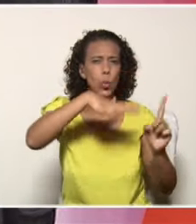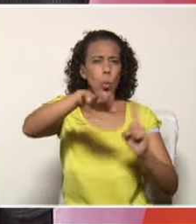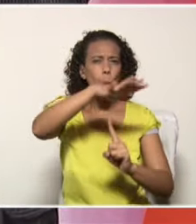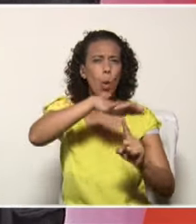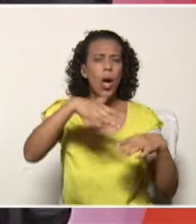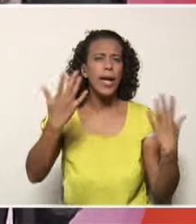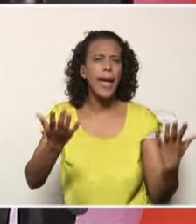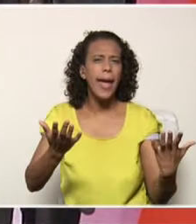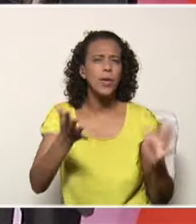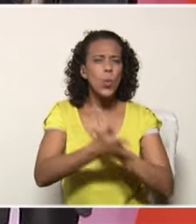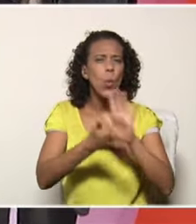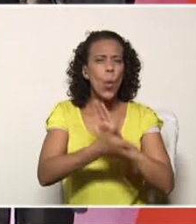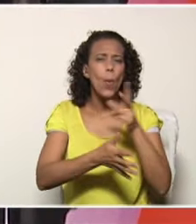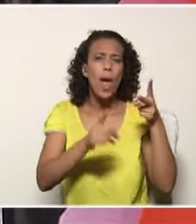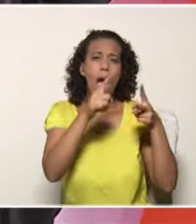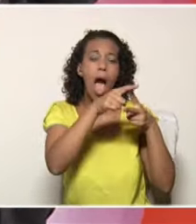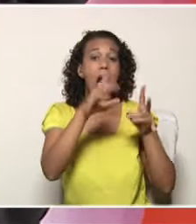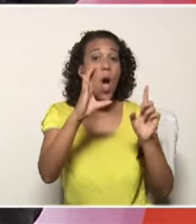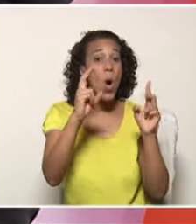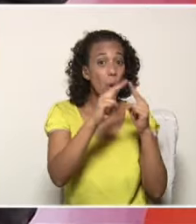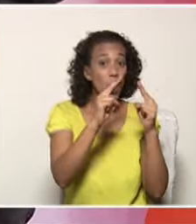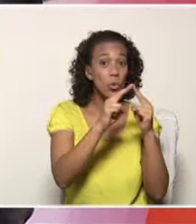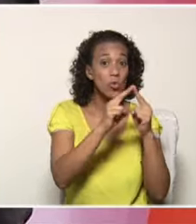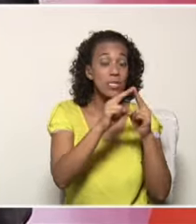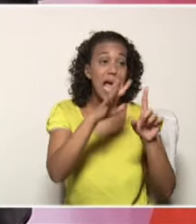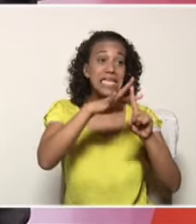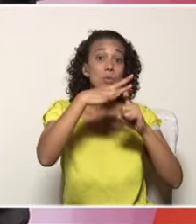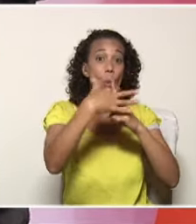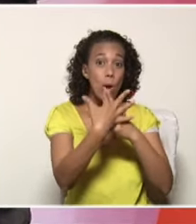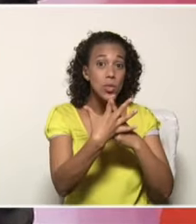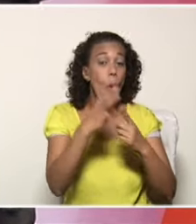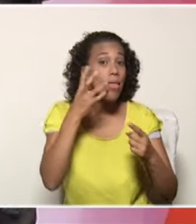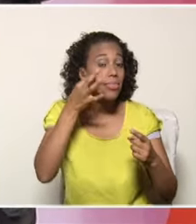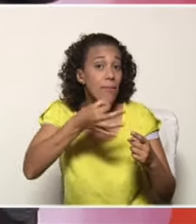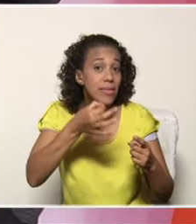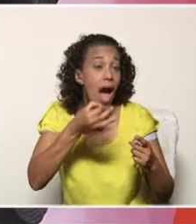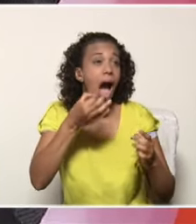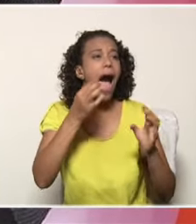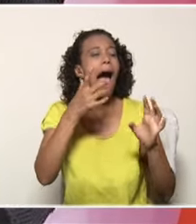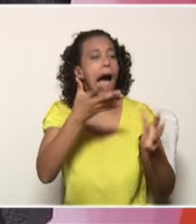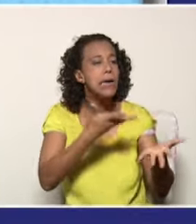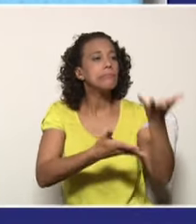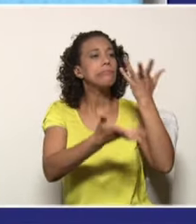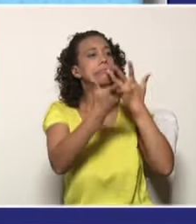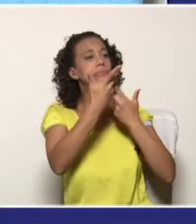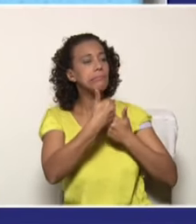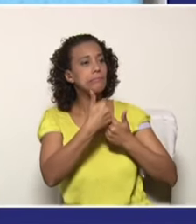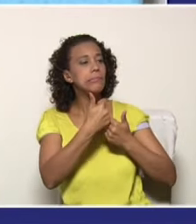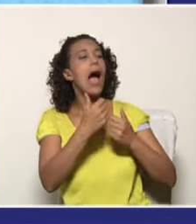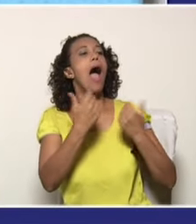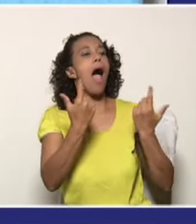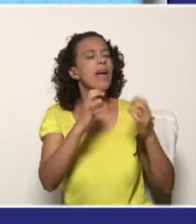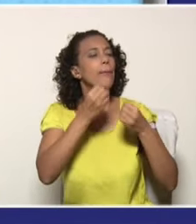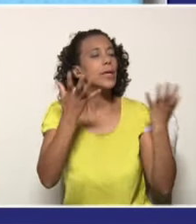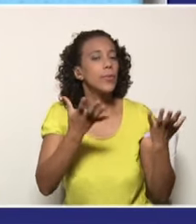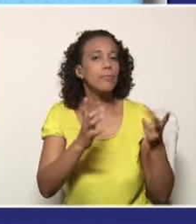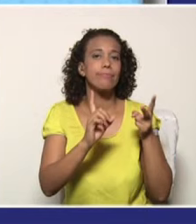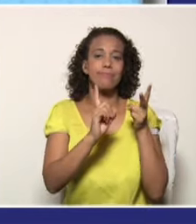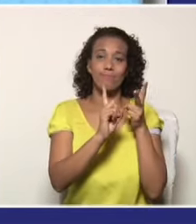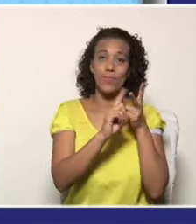de eso, conocer de esos hechos cómo sería la transmisión de esos hechos.